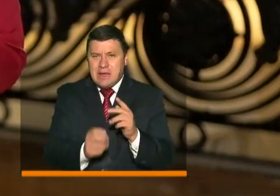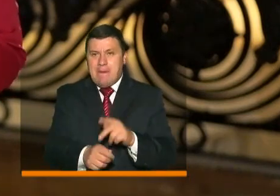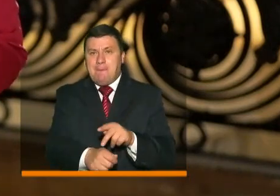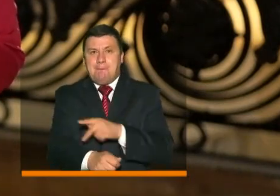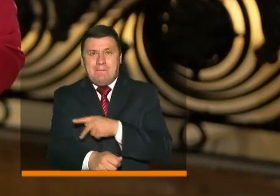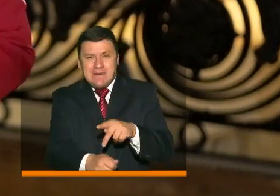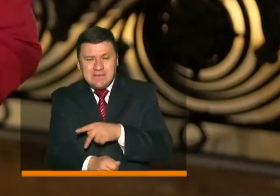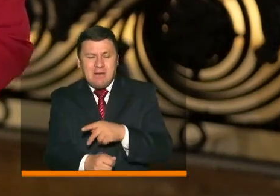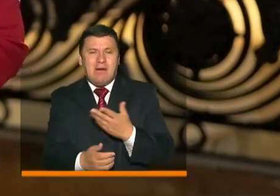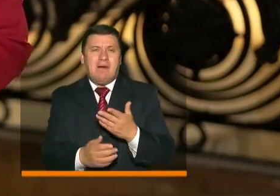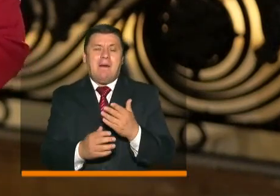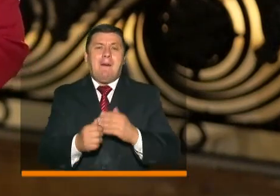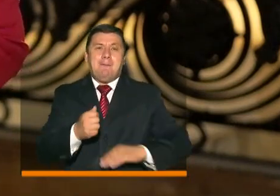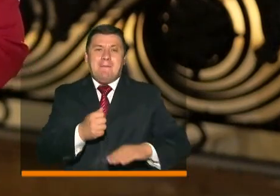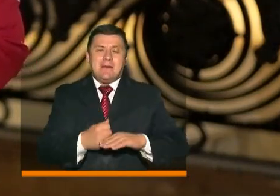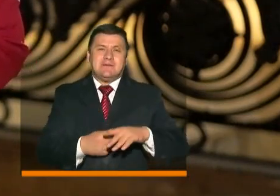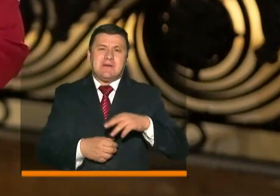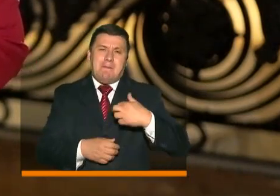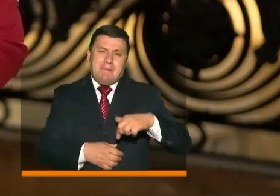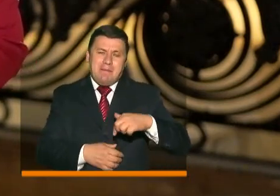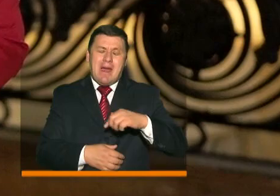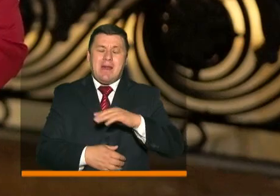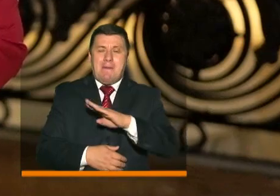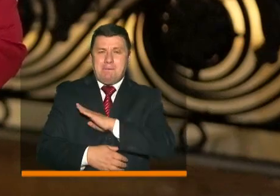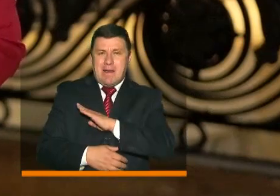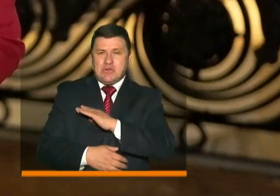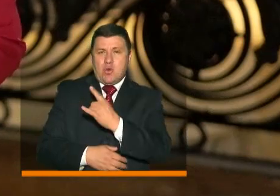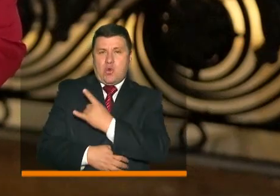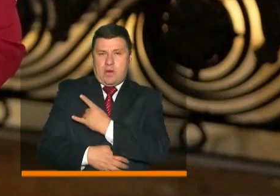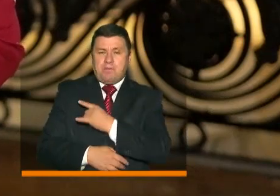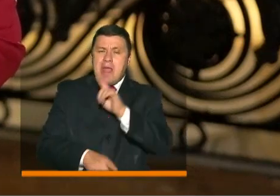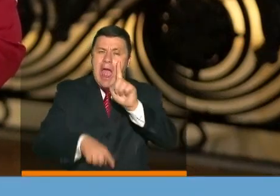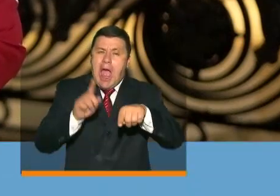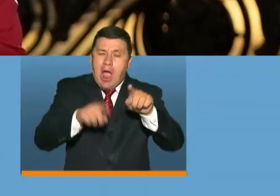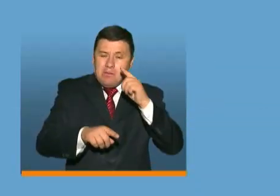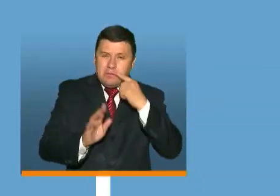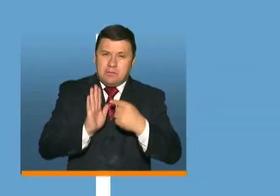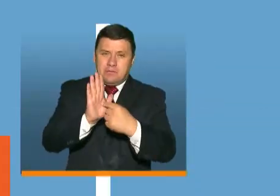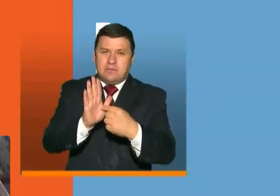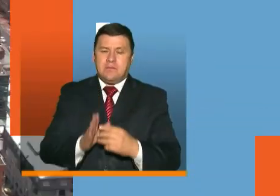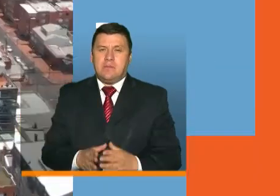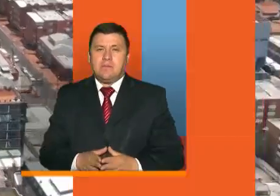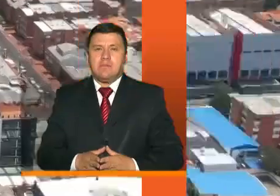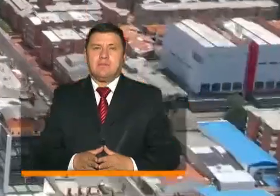preescolar, básica, media y educación superior. Estas son algunas de ellas.